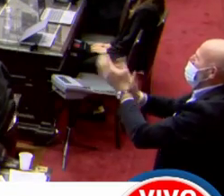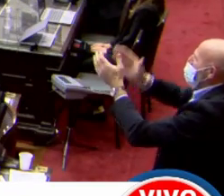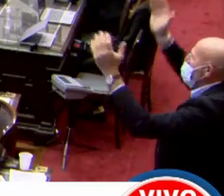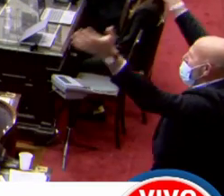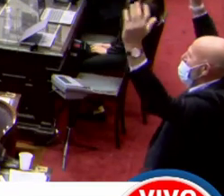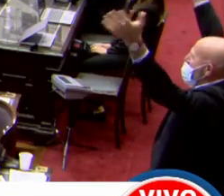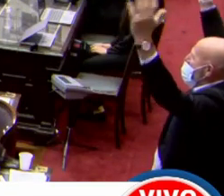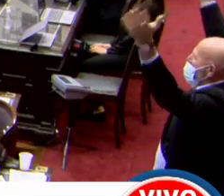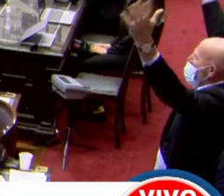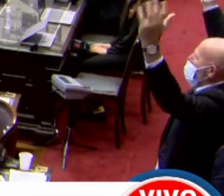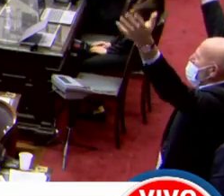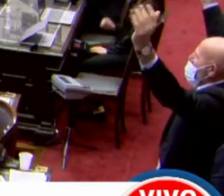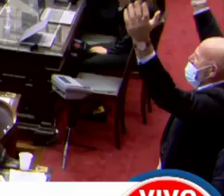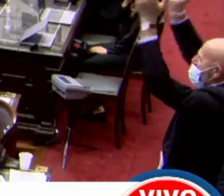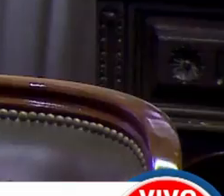a